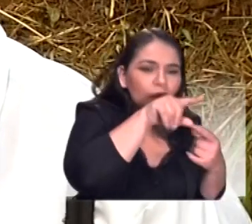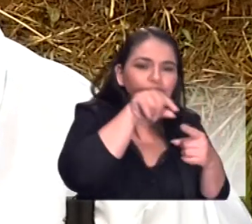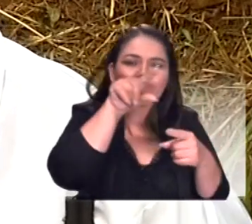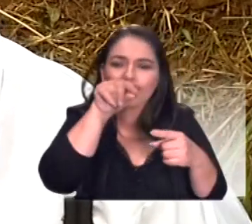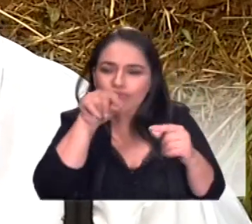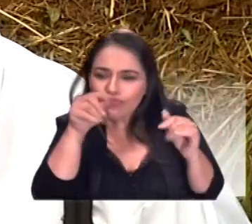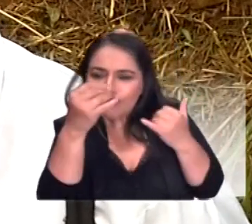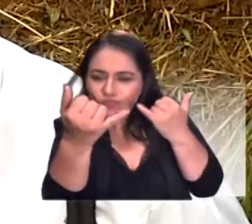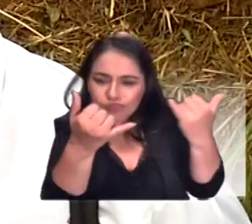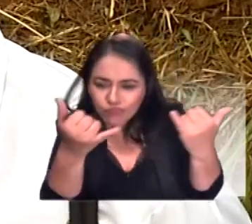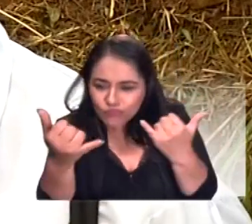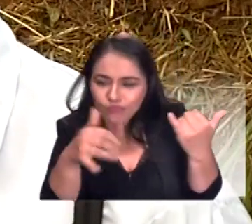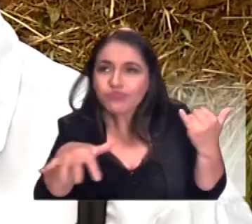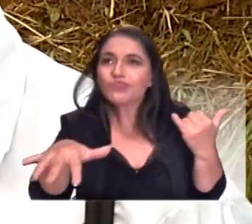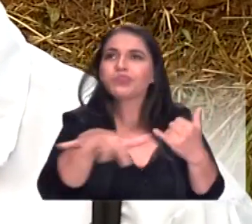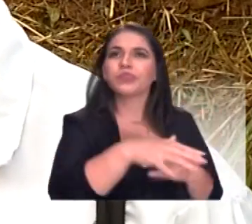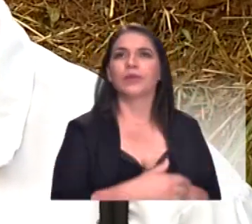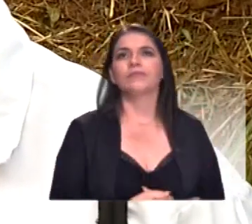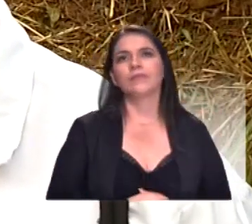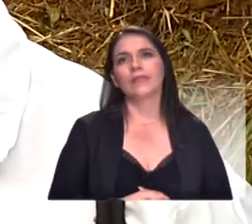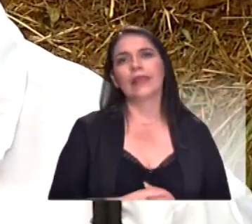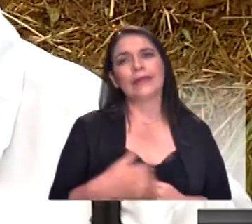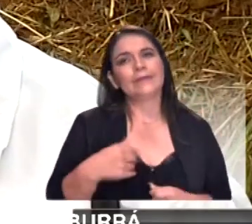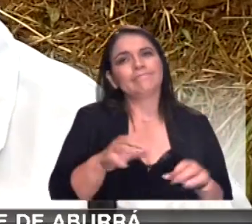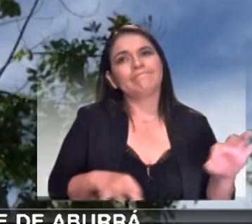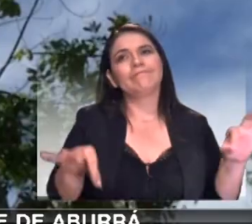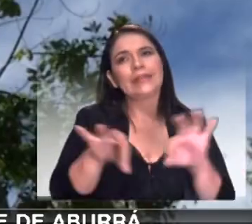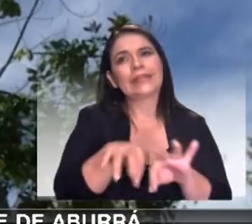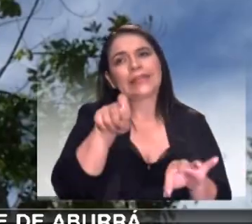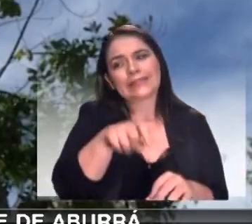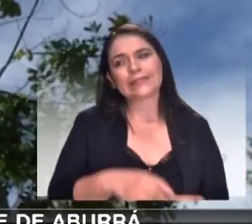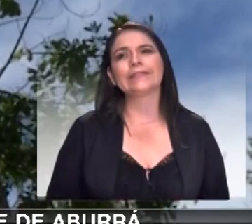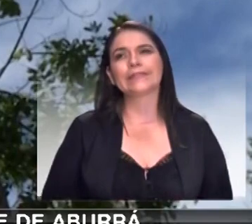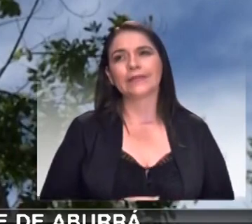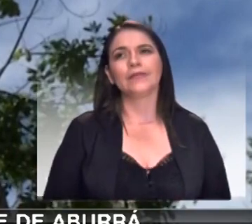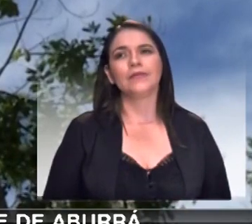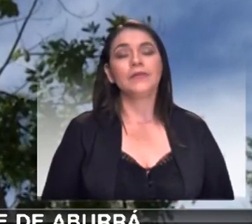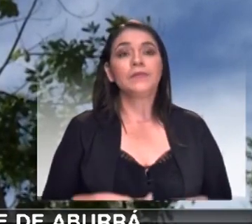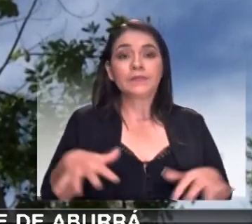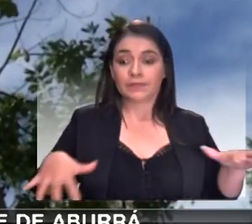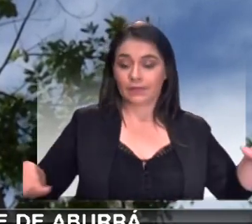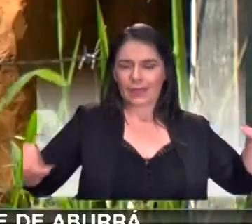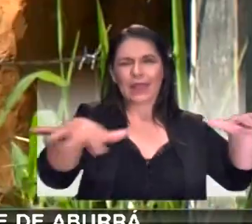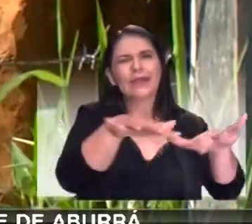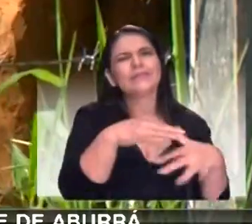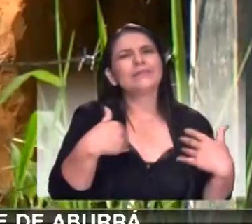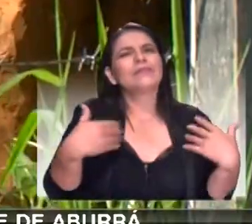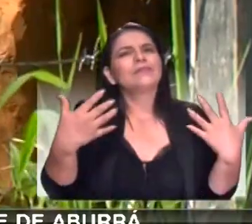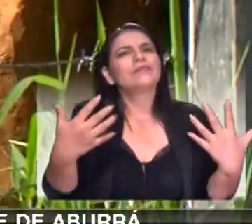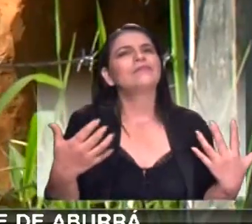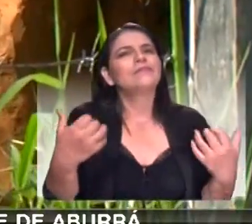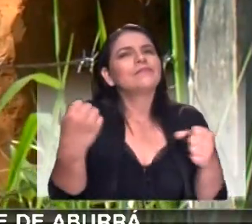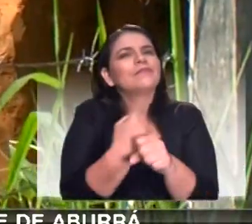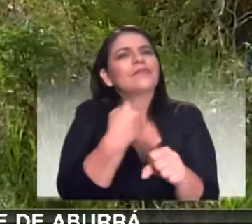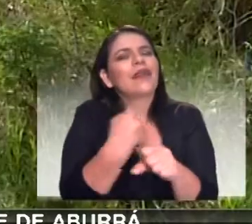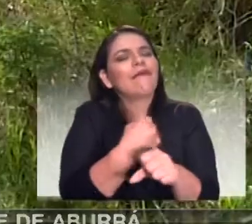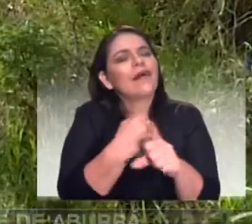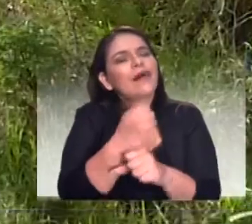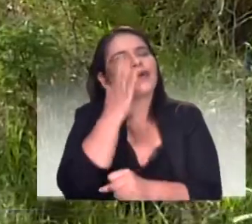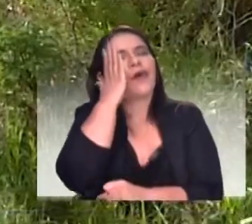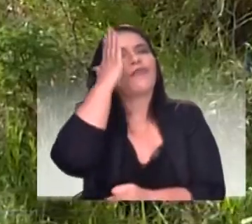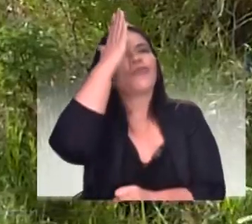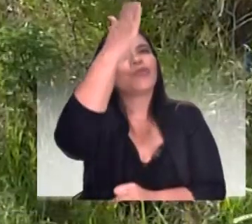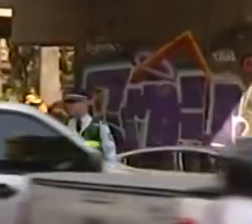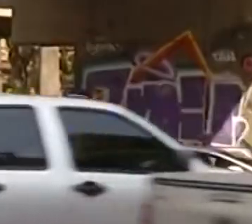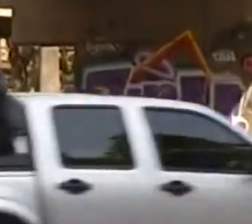necesidad de la comunidad porque también hay personitas que escasean desde otros recursos a quien quita sol sueñan y trabajan puro mejor mañana para